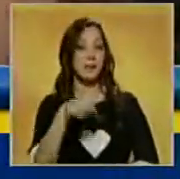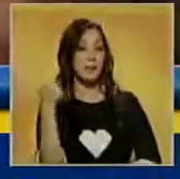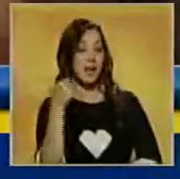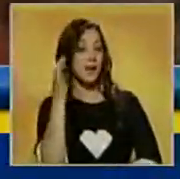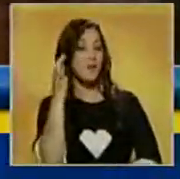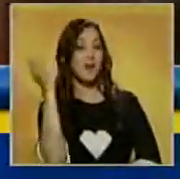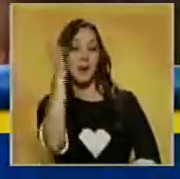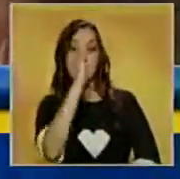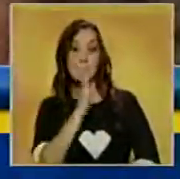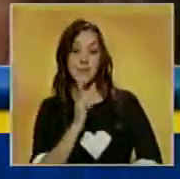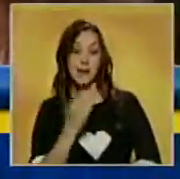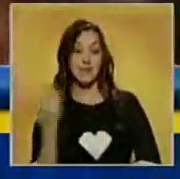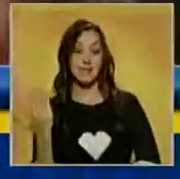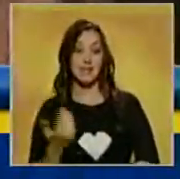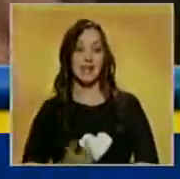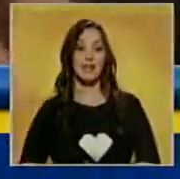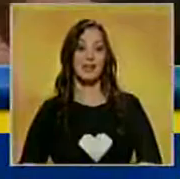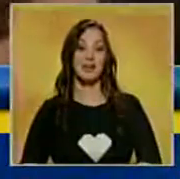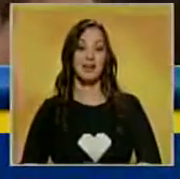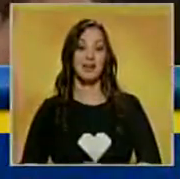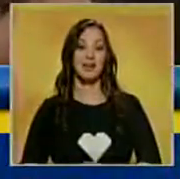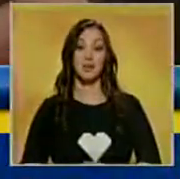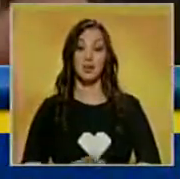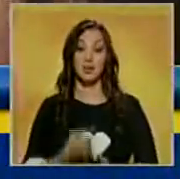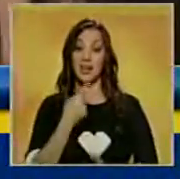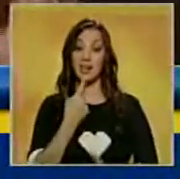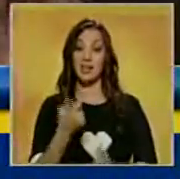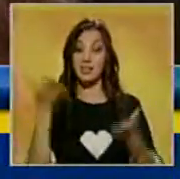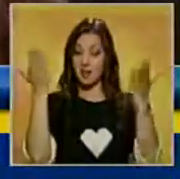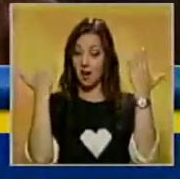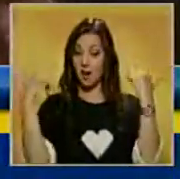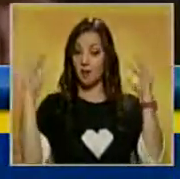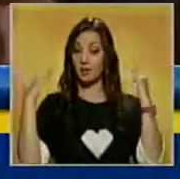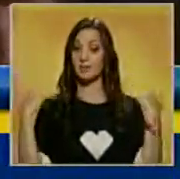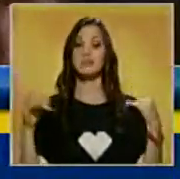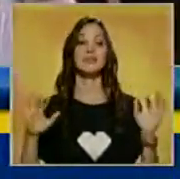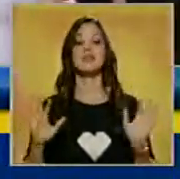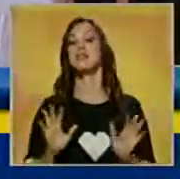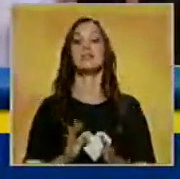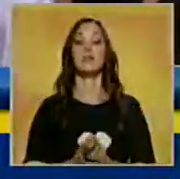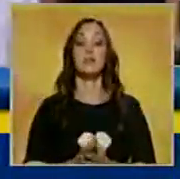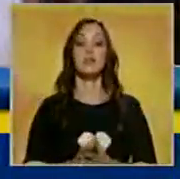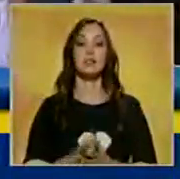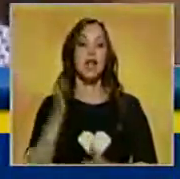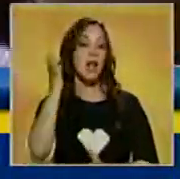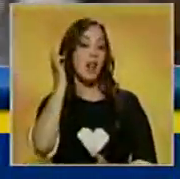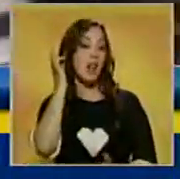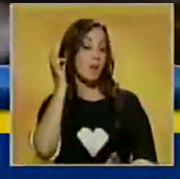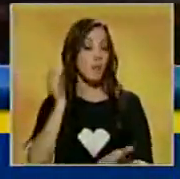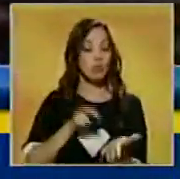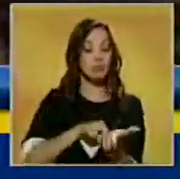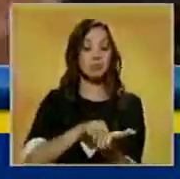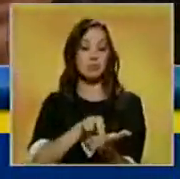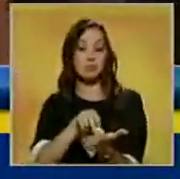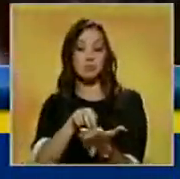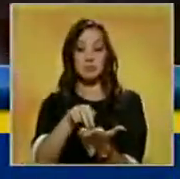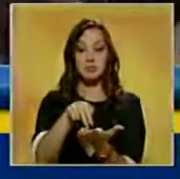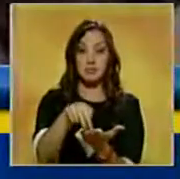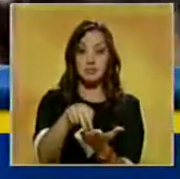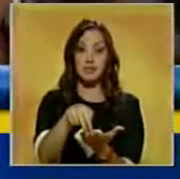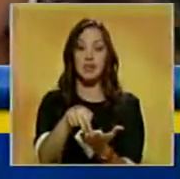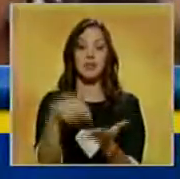brasilera Isabella Goulart, con una tendencia de ondas suaves y abiertas. La modelo Joanne Smalls, con ondas